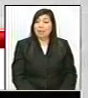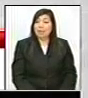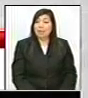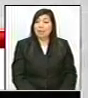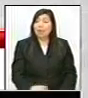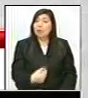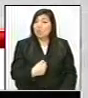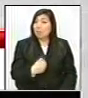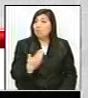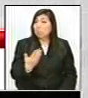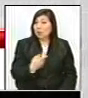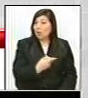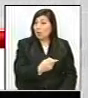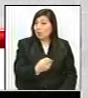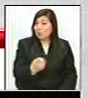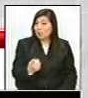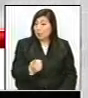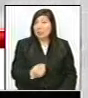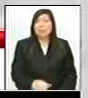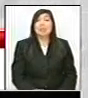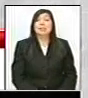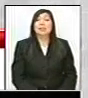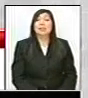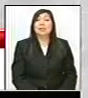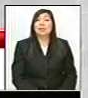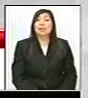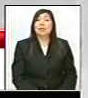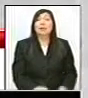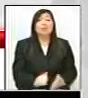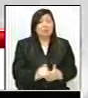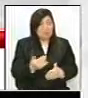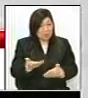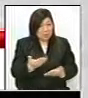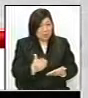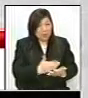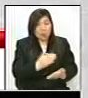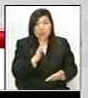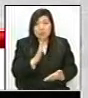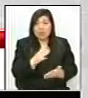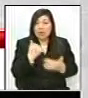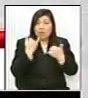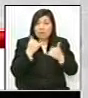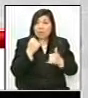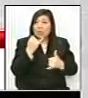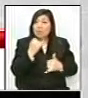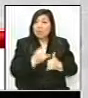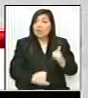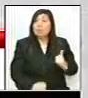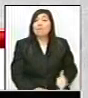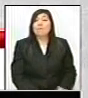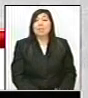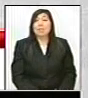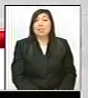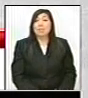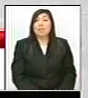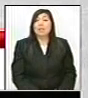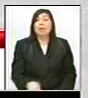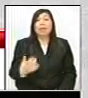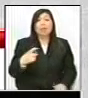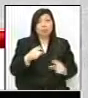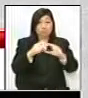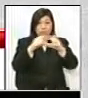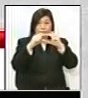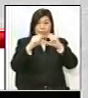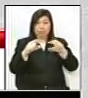les solicito a ustedes, señores congresistas, que vayan a la página 5 del informe final. El tercer